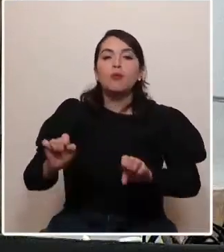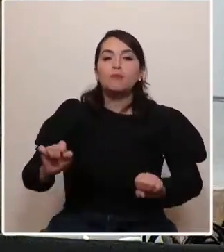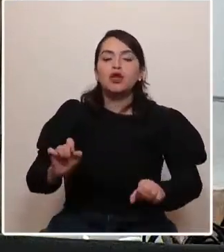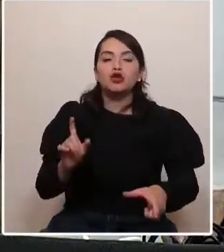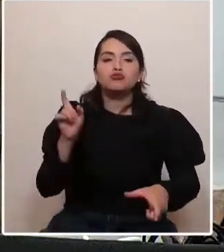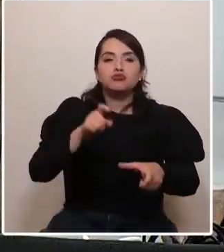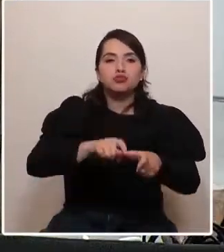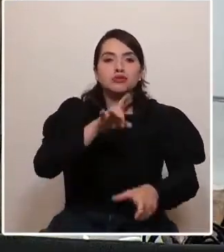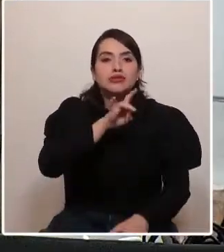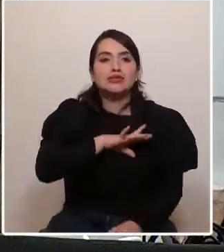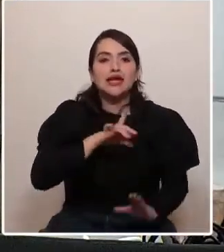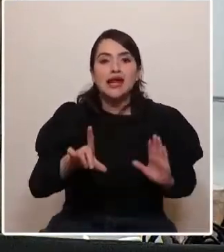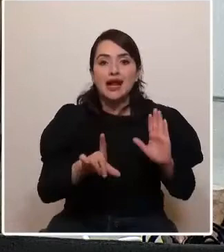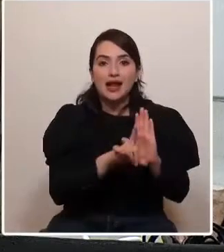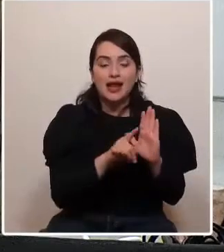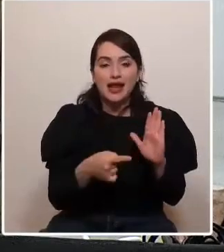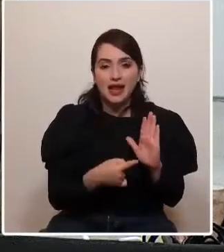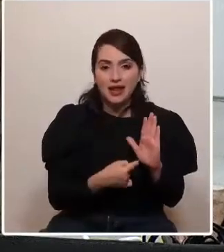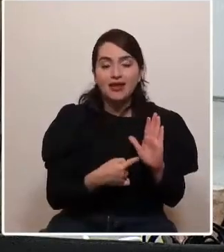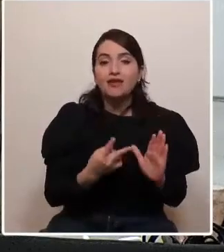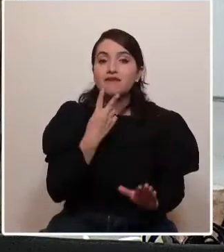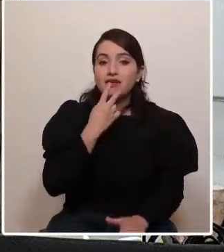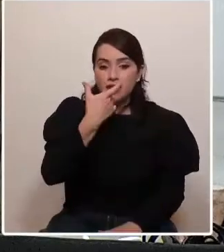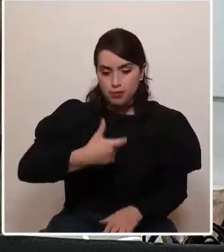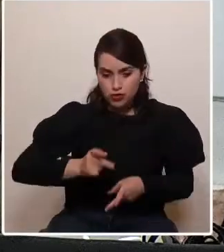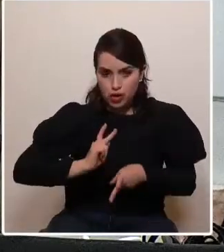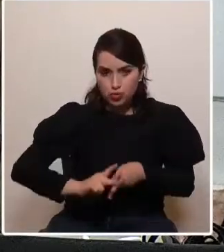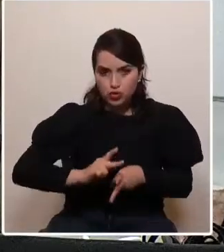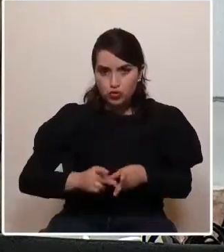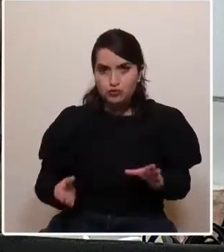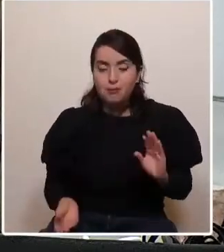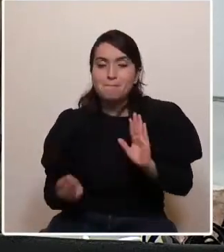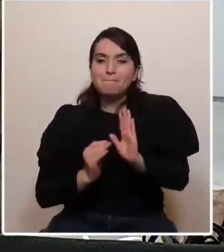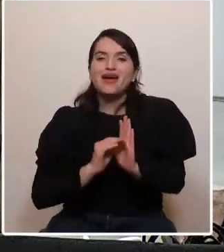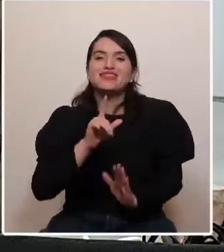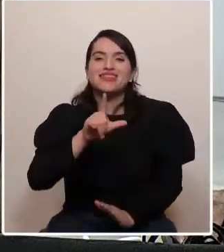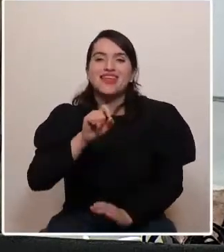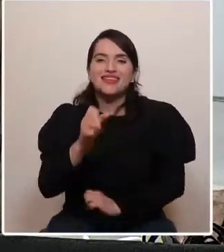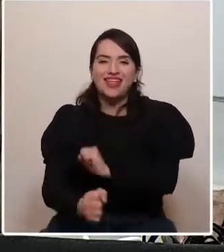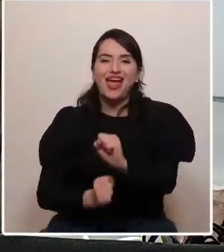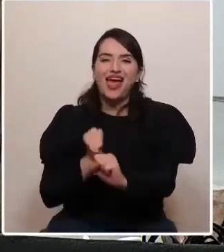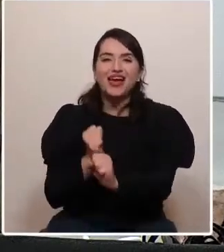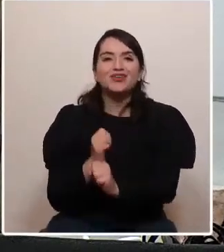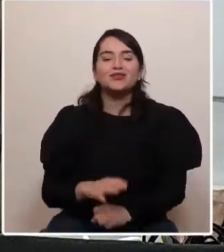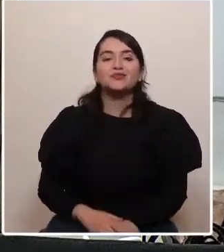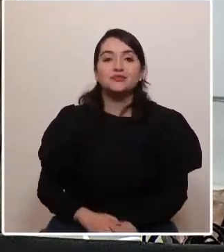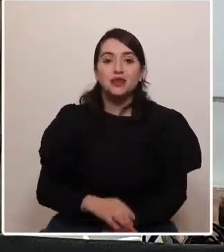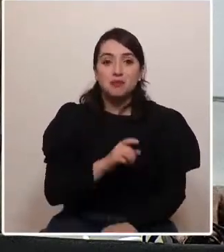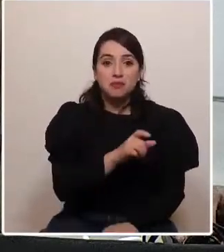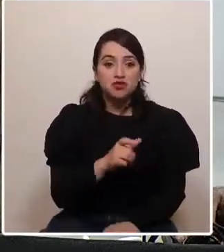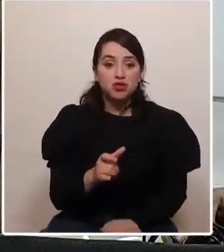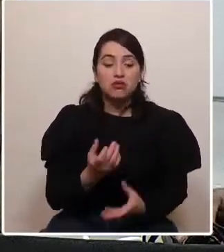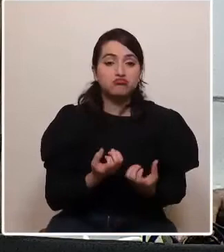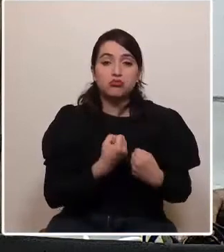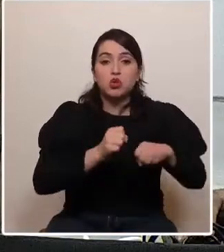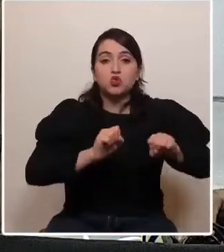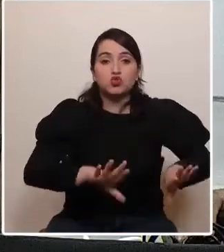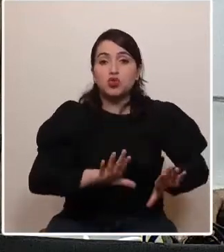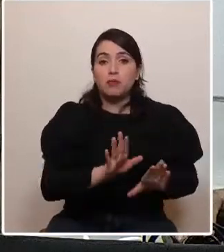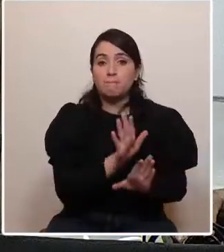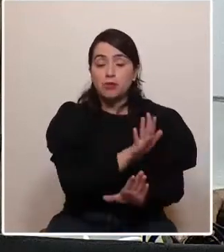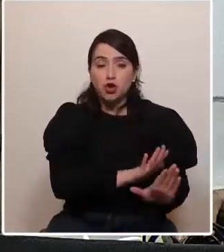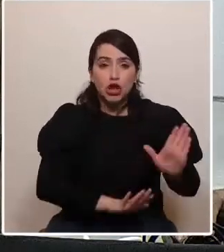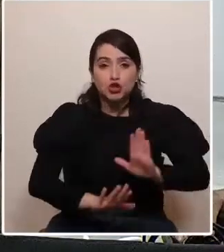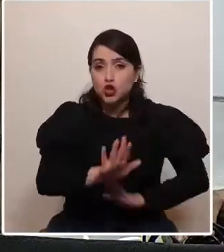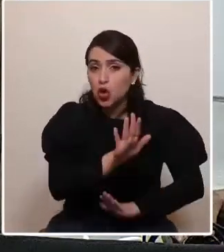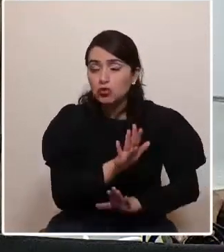y la propia ley, la vida del autor más 70 años. Aquellos titulares renunciaron a la protección